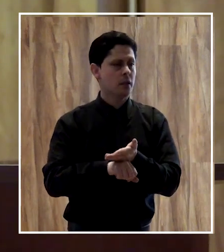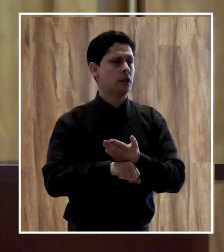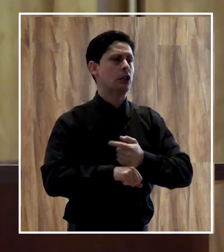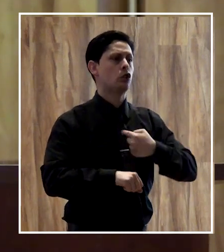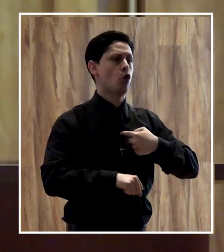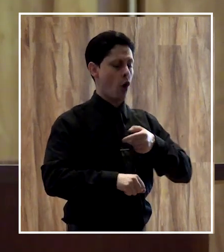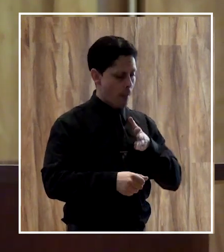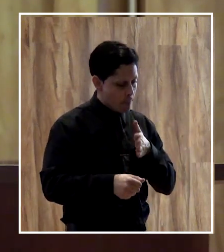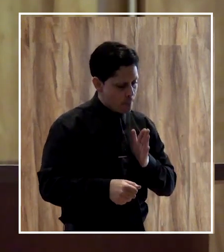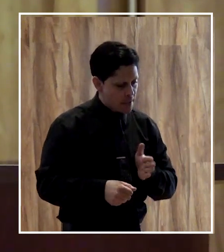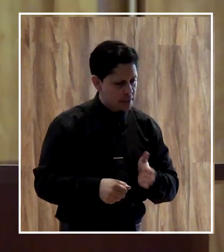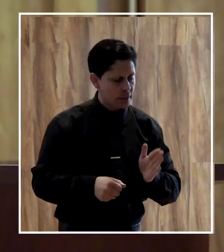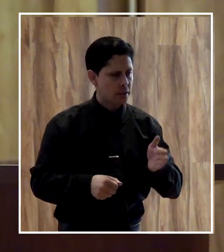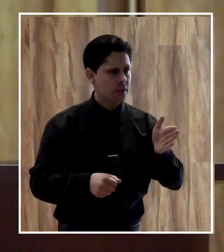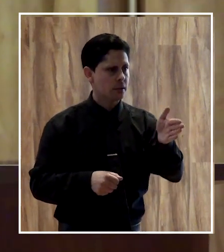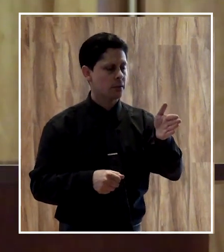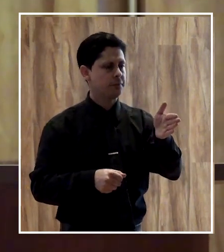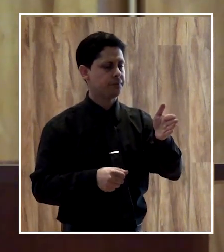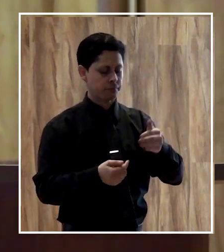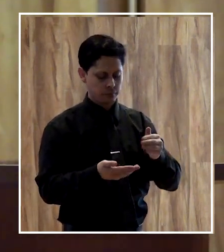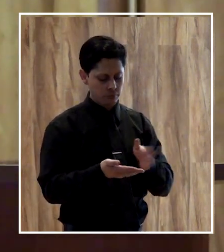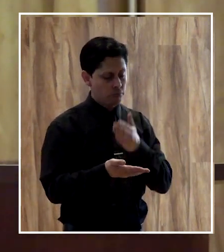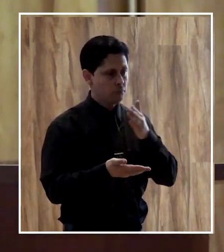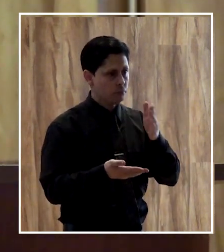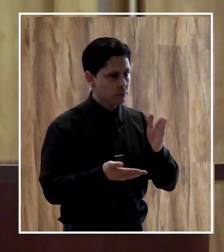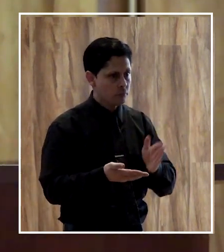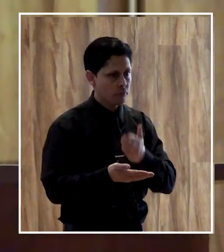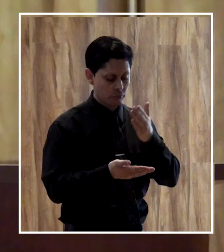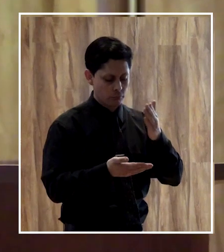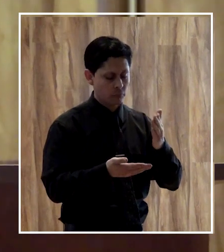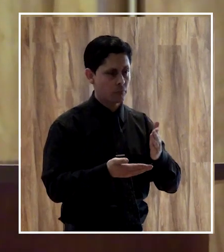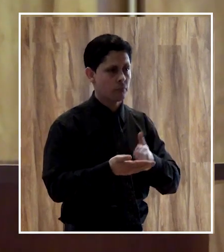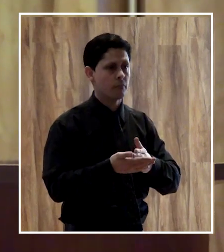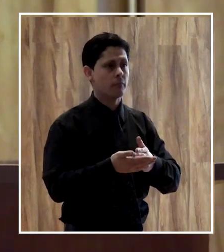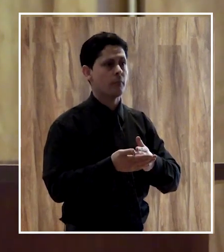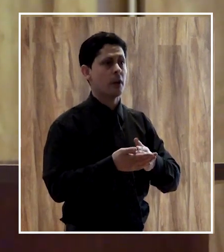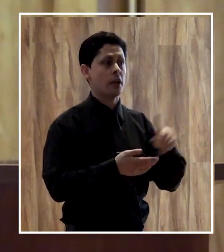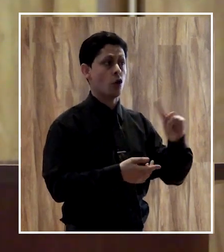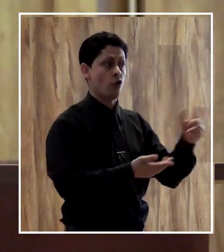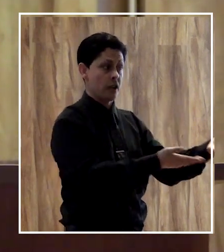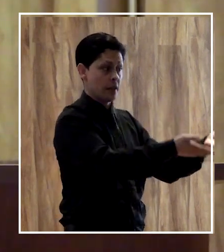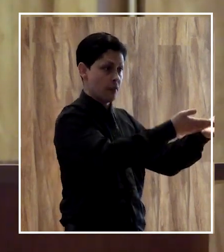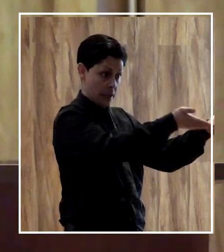Y empecé a producir junto a quienes otros